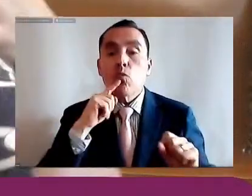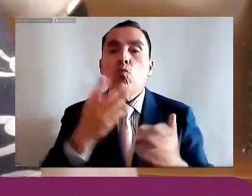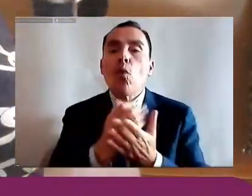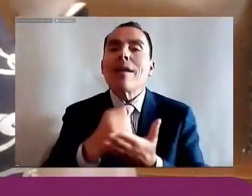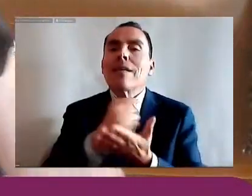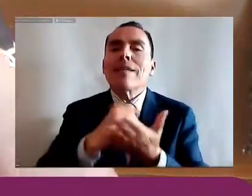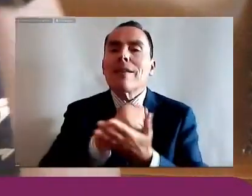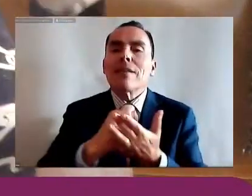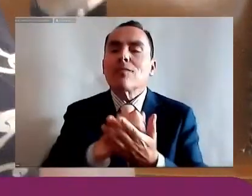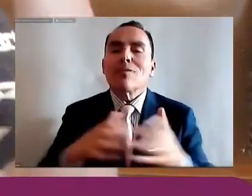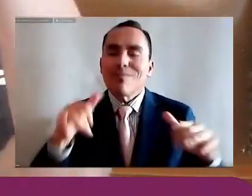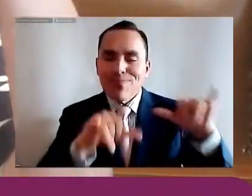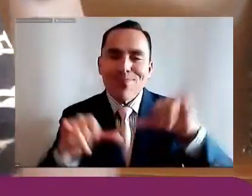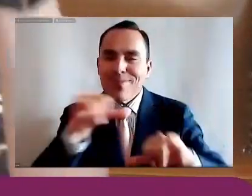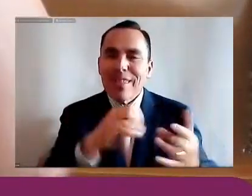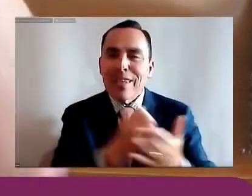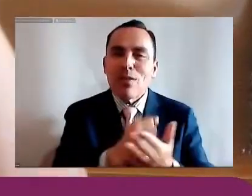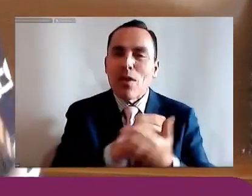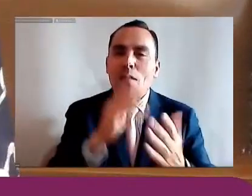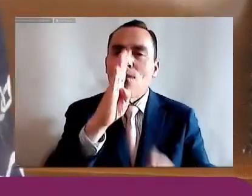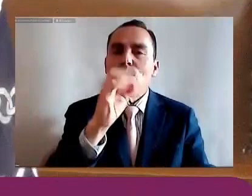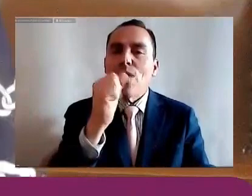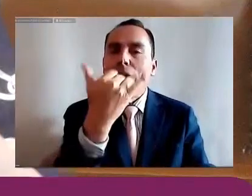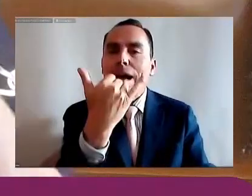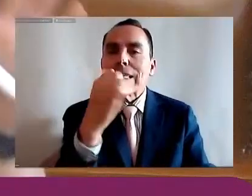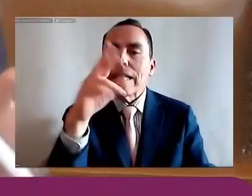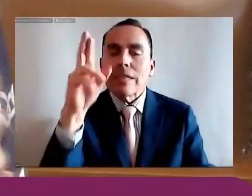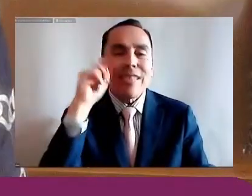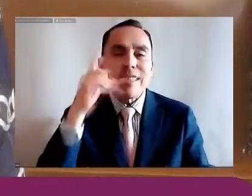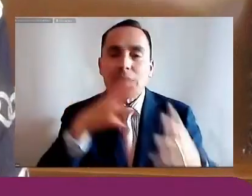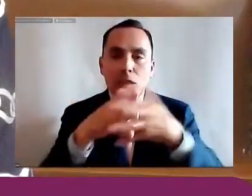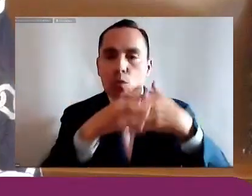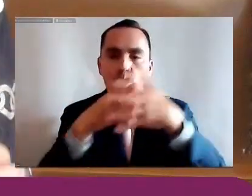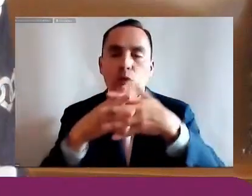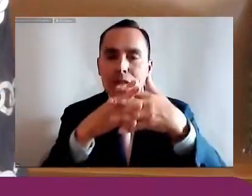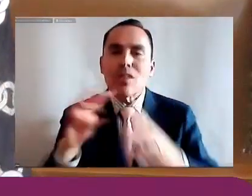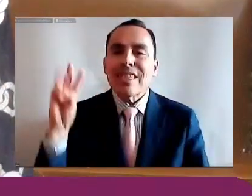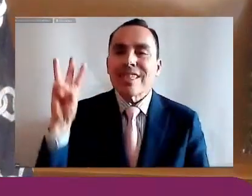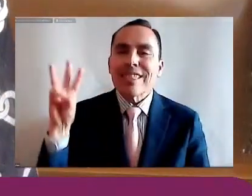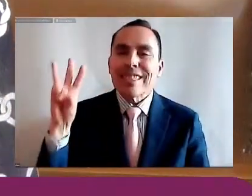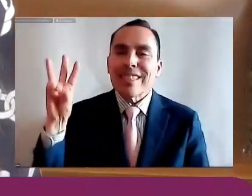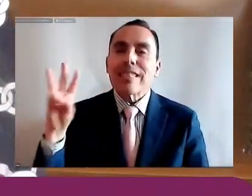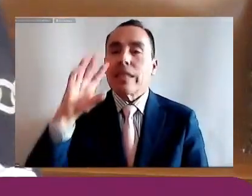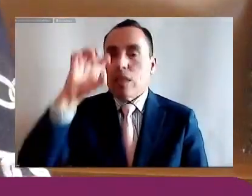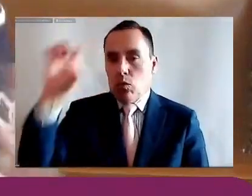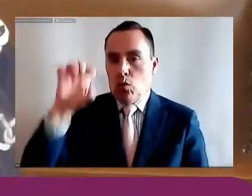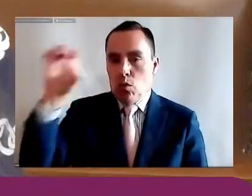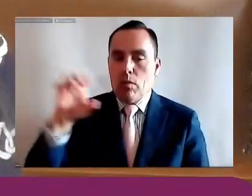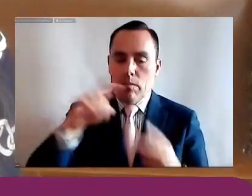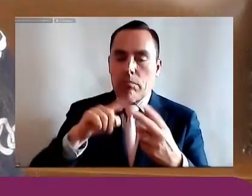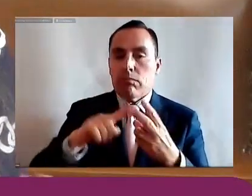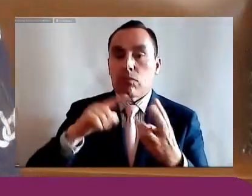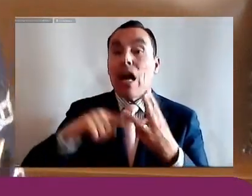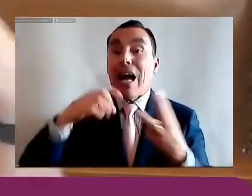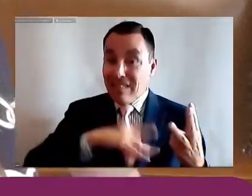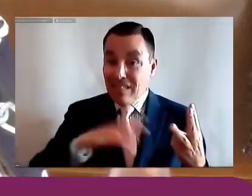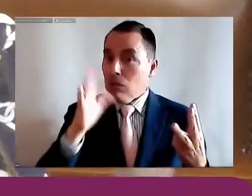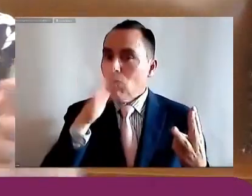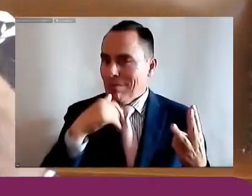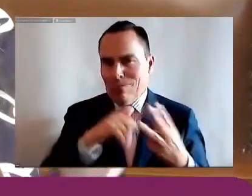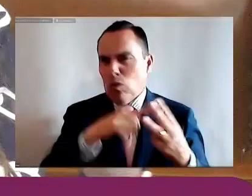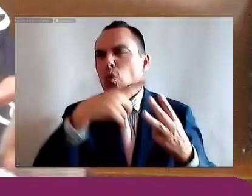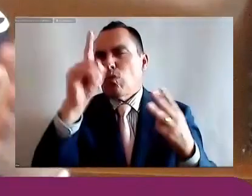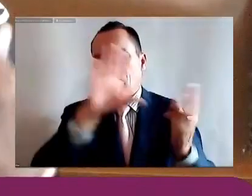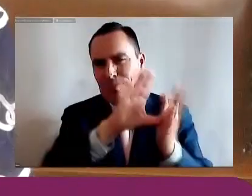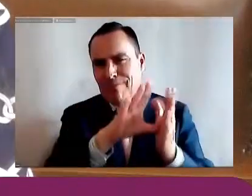atrás en el hemisferio norte, en Canadá, en Estados Unidos y en Europa. Eso todavía no nos ha ocurrido. Entonces, hay mucho espacio para avanzar, ya vamos